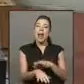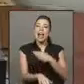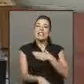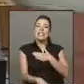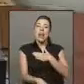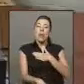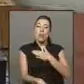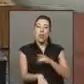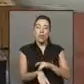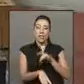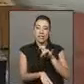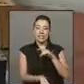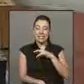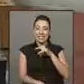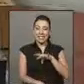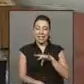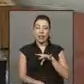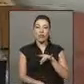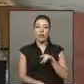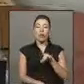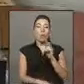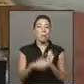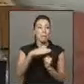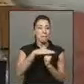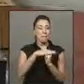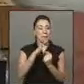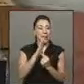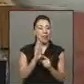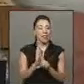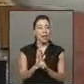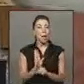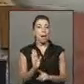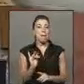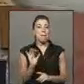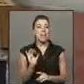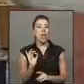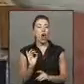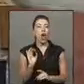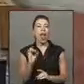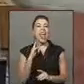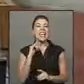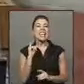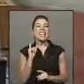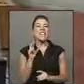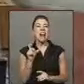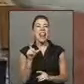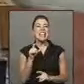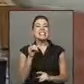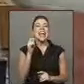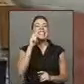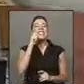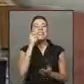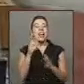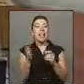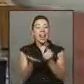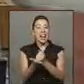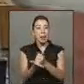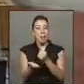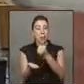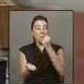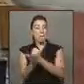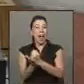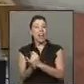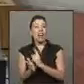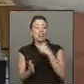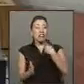de los chilenos. Uno de los pilares de la ley era la bioequivalencia, esto es, la posibilidad de acceder